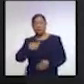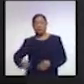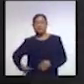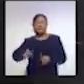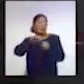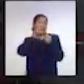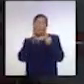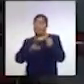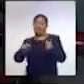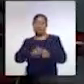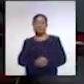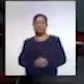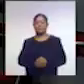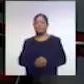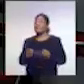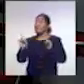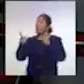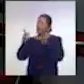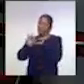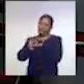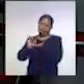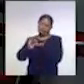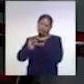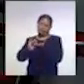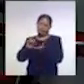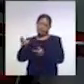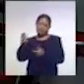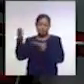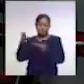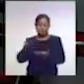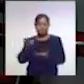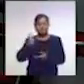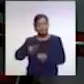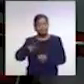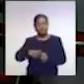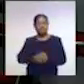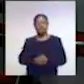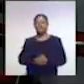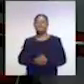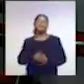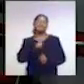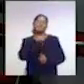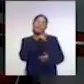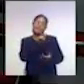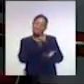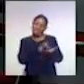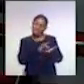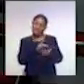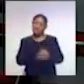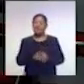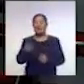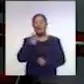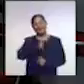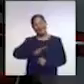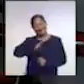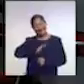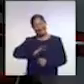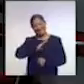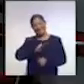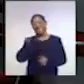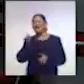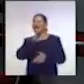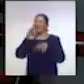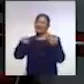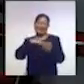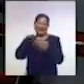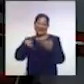es. Bueno, alcaldesa, de verdad le agradecemos. Se nos termina el tiempo que haya estado aquí con nosotros. No, muchas gracias. Una felicitación de parte, por supuesto, de todos que